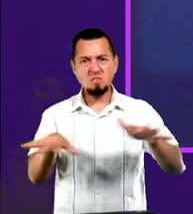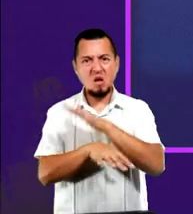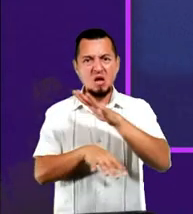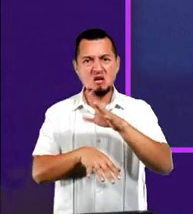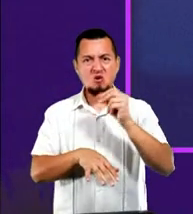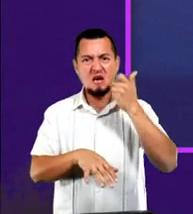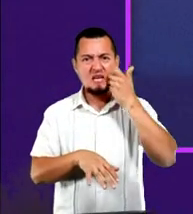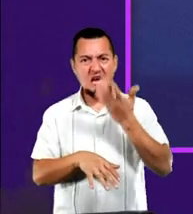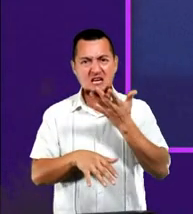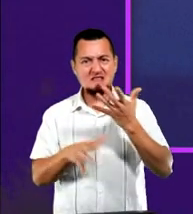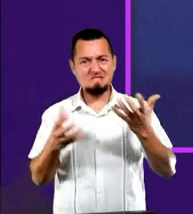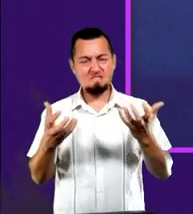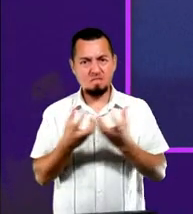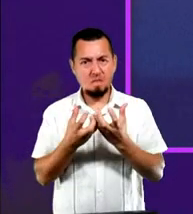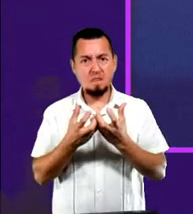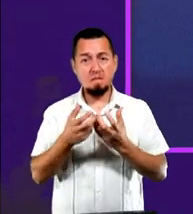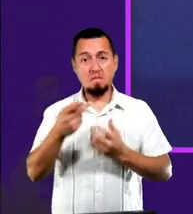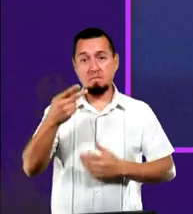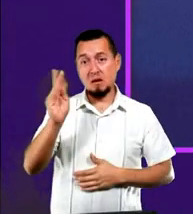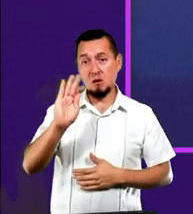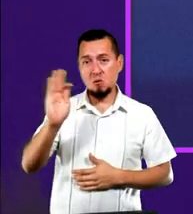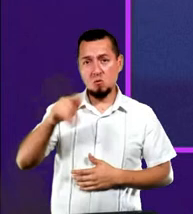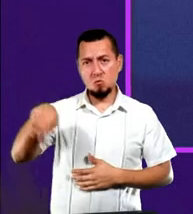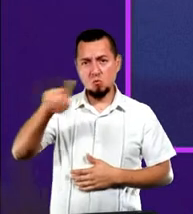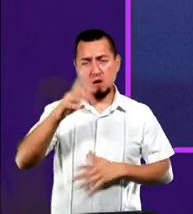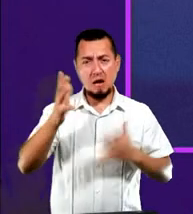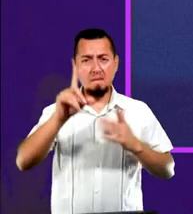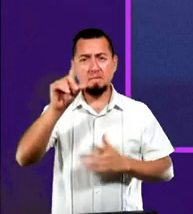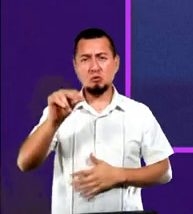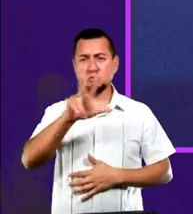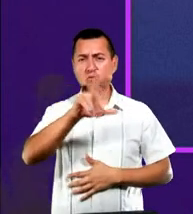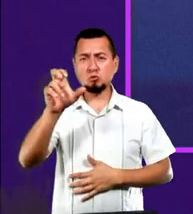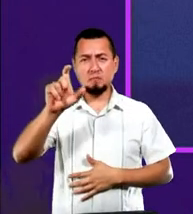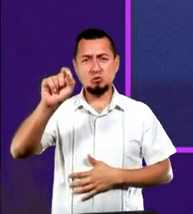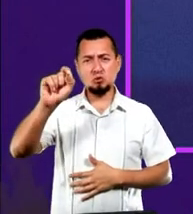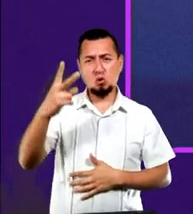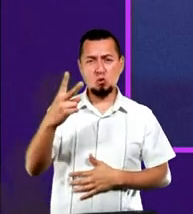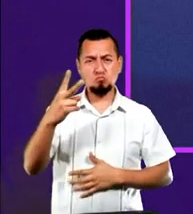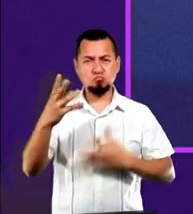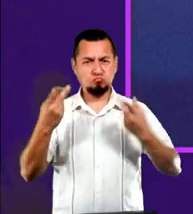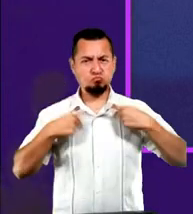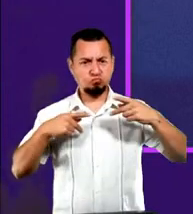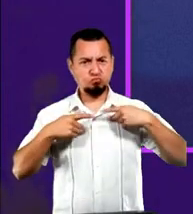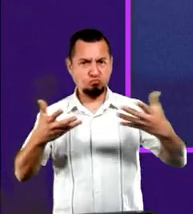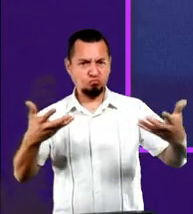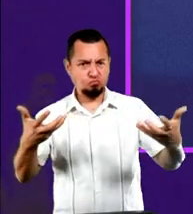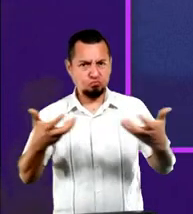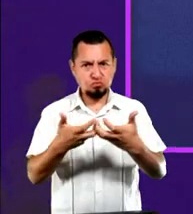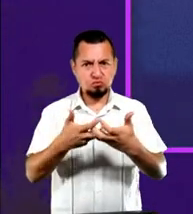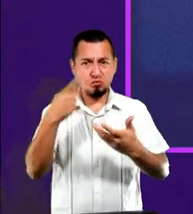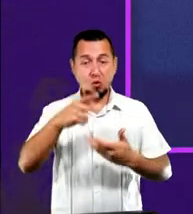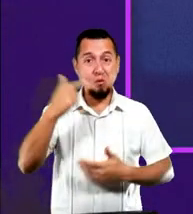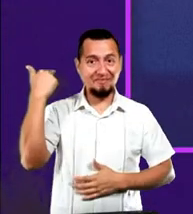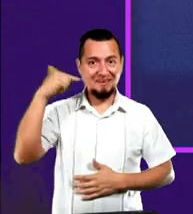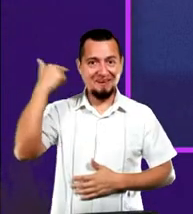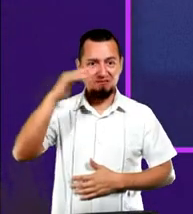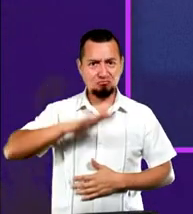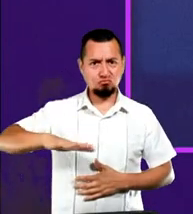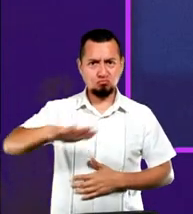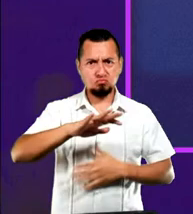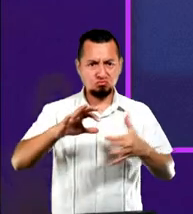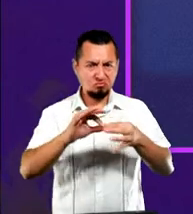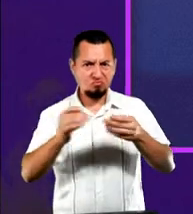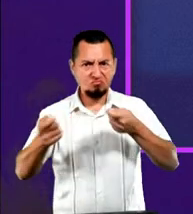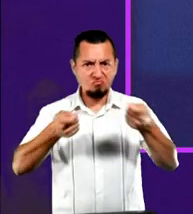de 1822, la gente de la provincia de Guadalajara ya estaba retinconforme. Afortunadamente, el jefe político